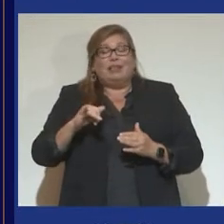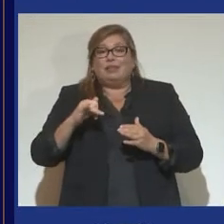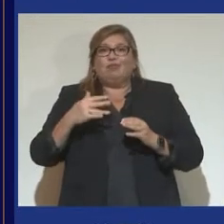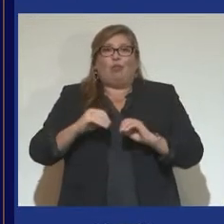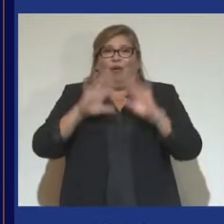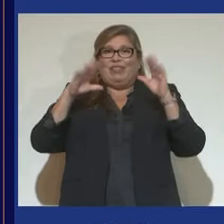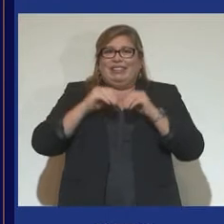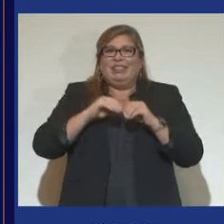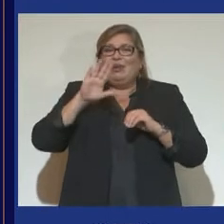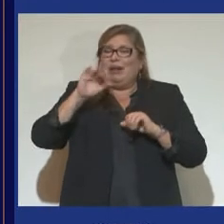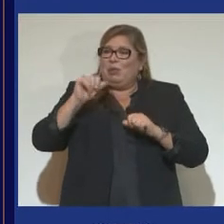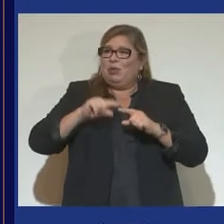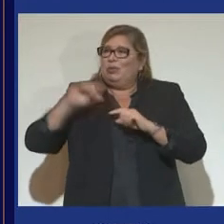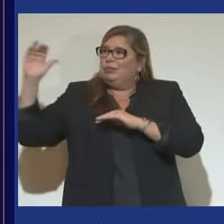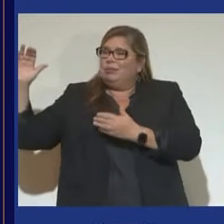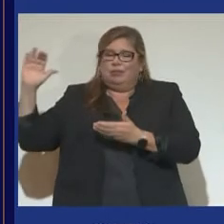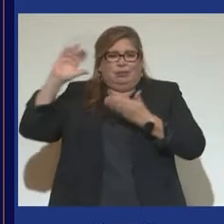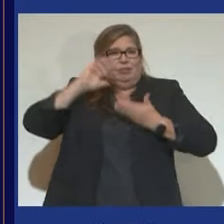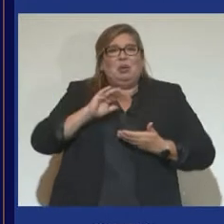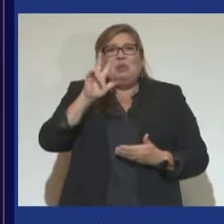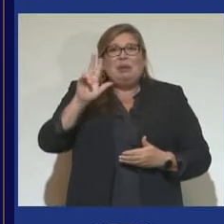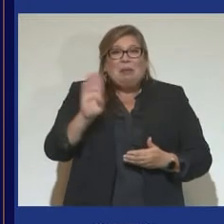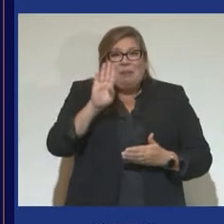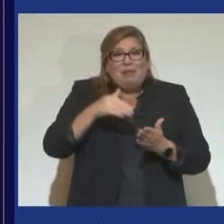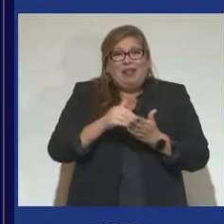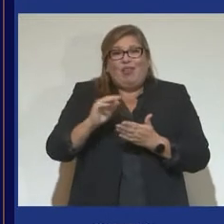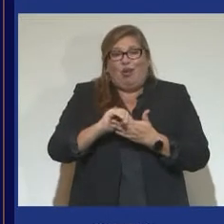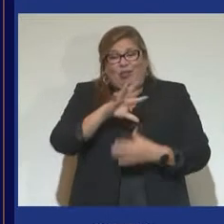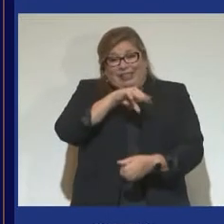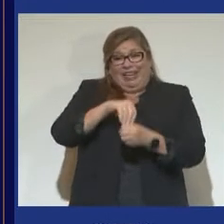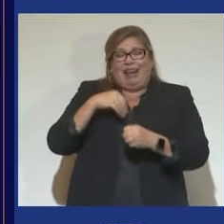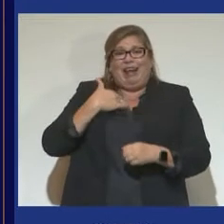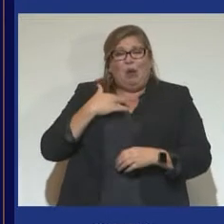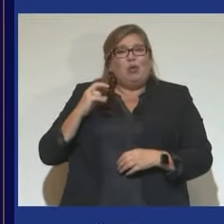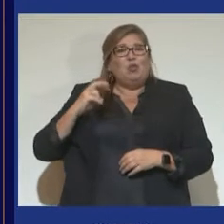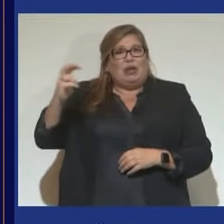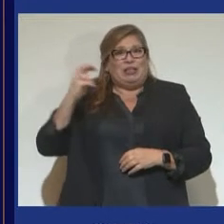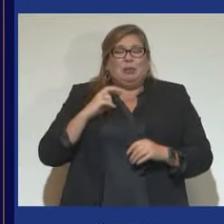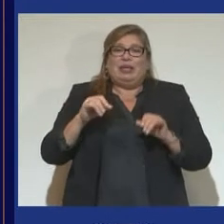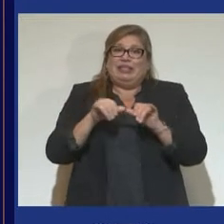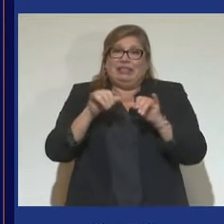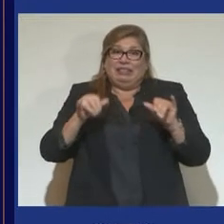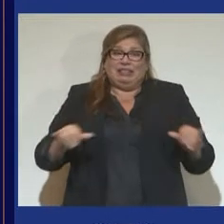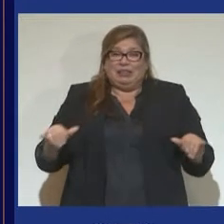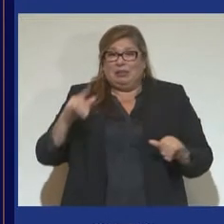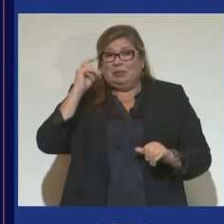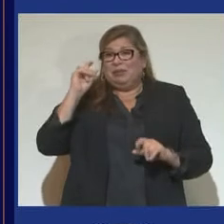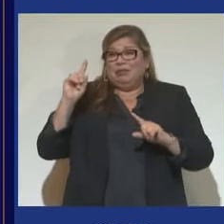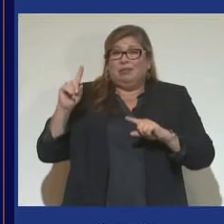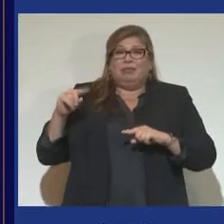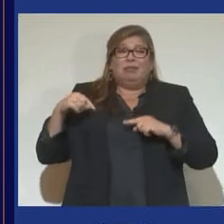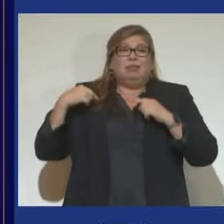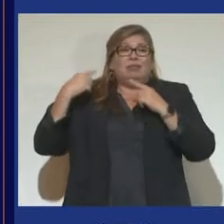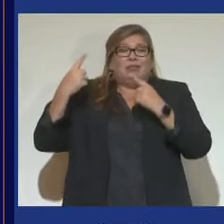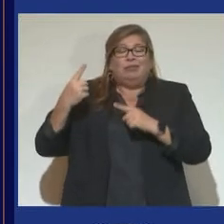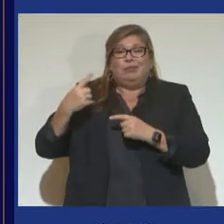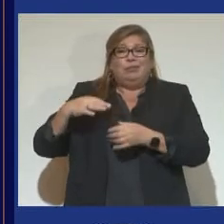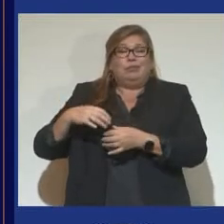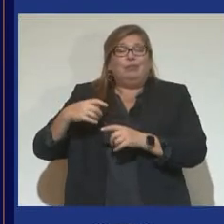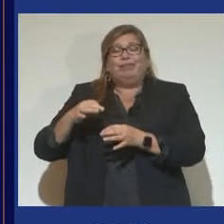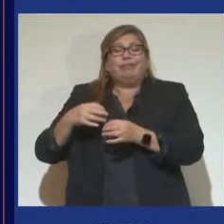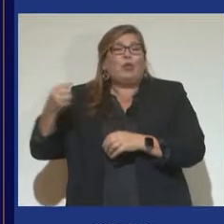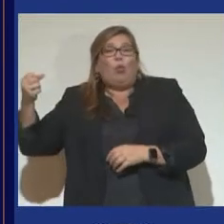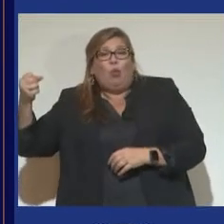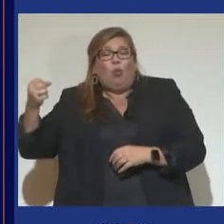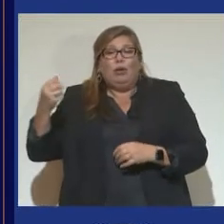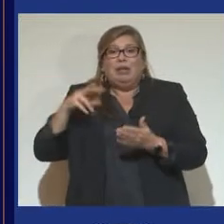muestra aquí en estos 3.000 millones de dólares en esta inversión en nuestro sistema de transit que ha sido golpeado por la recesión